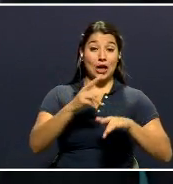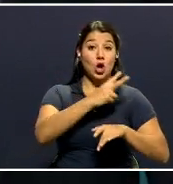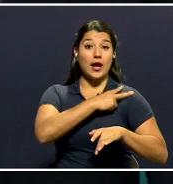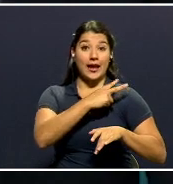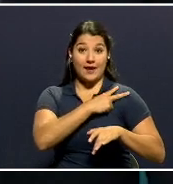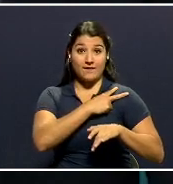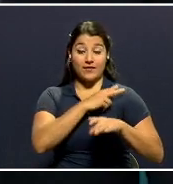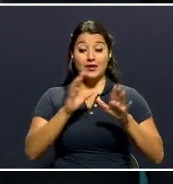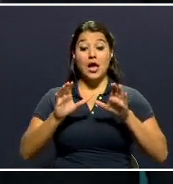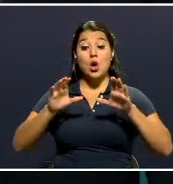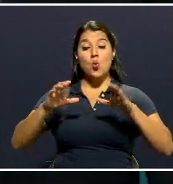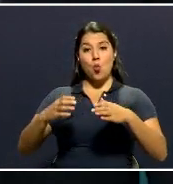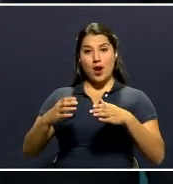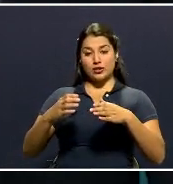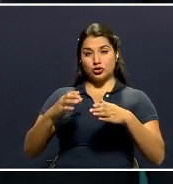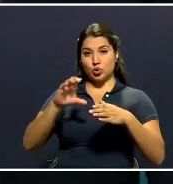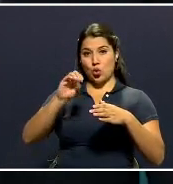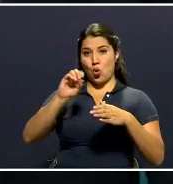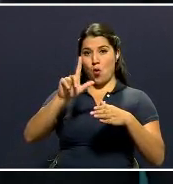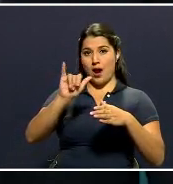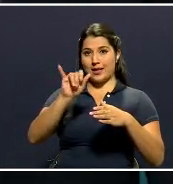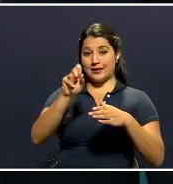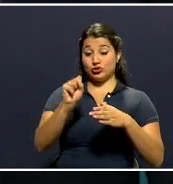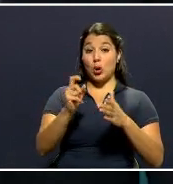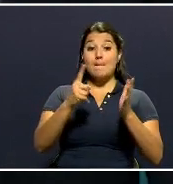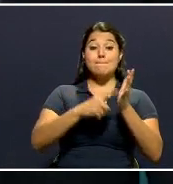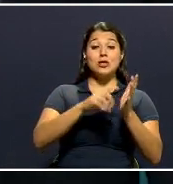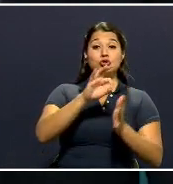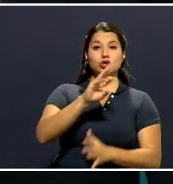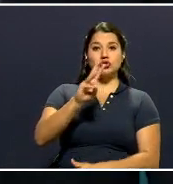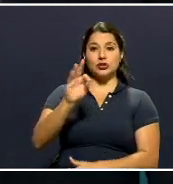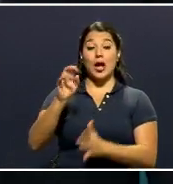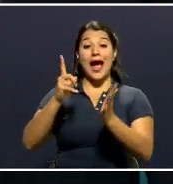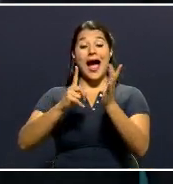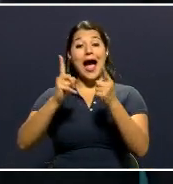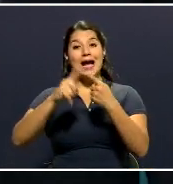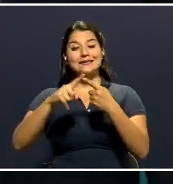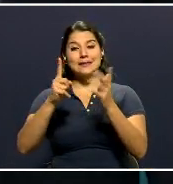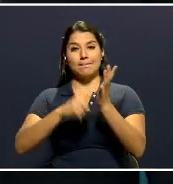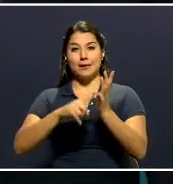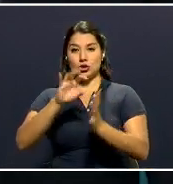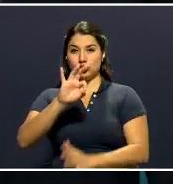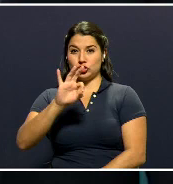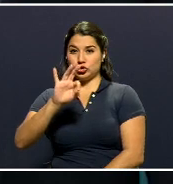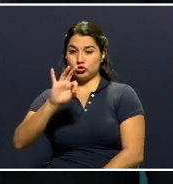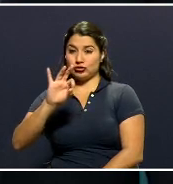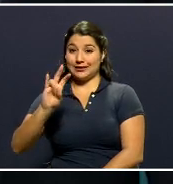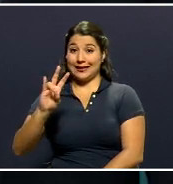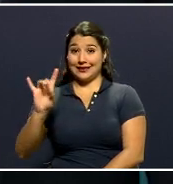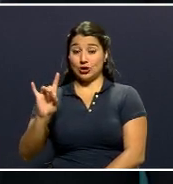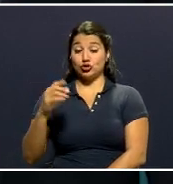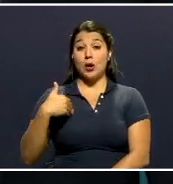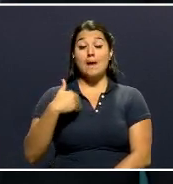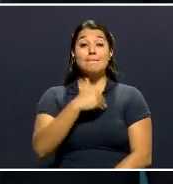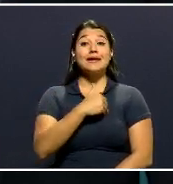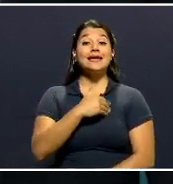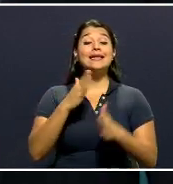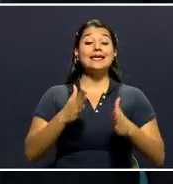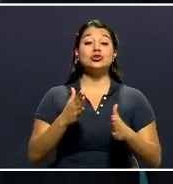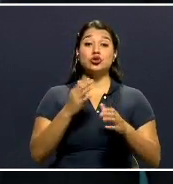Unidad entre 1969 y 1978, ministro de Obras Públicas y Transportes